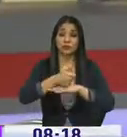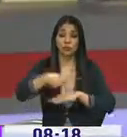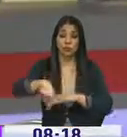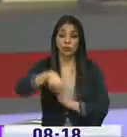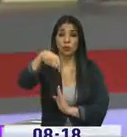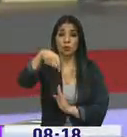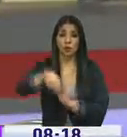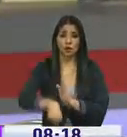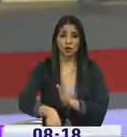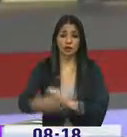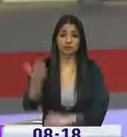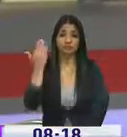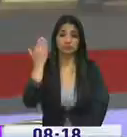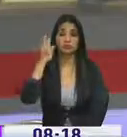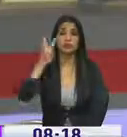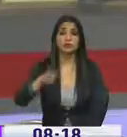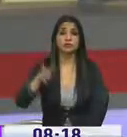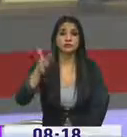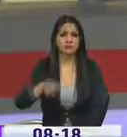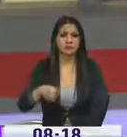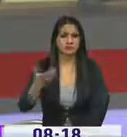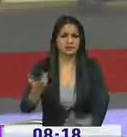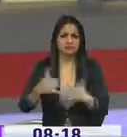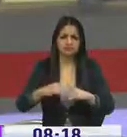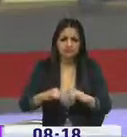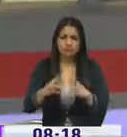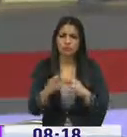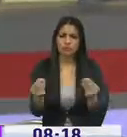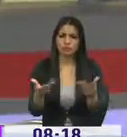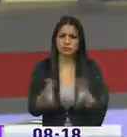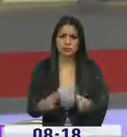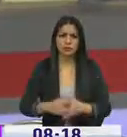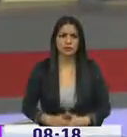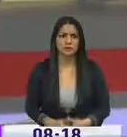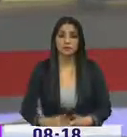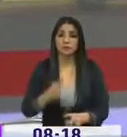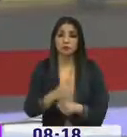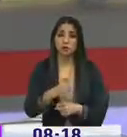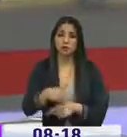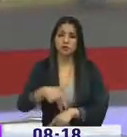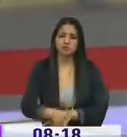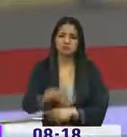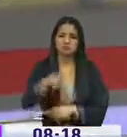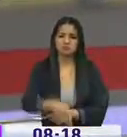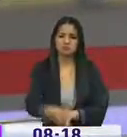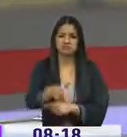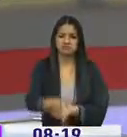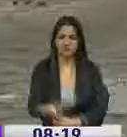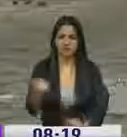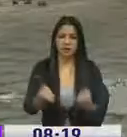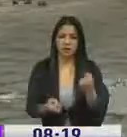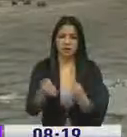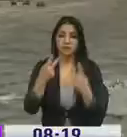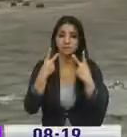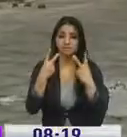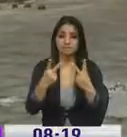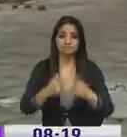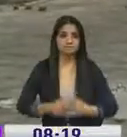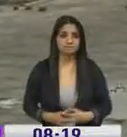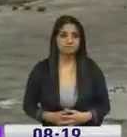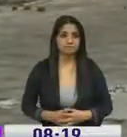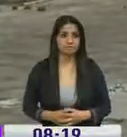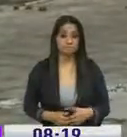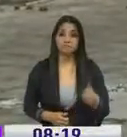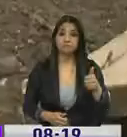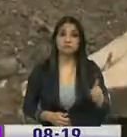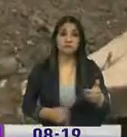persiste por más de dos meses en la zona el inconveniente ha provocado accidentes de tránsito de acuerdo a las versiones